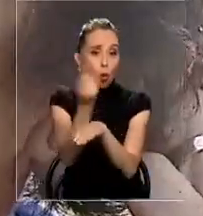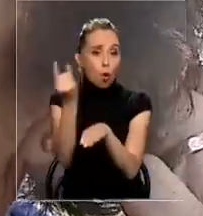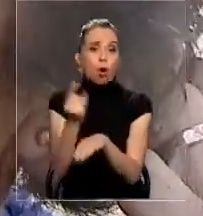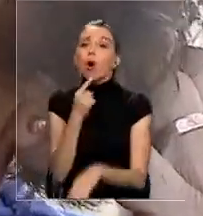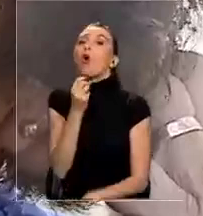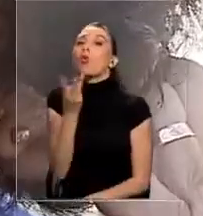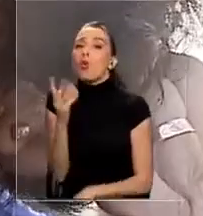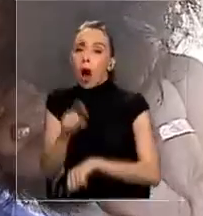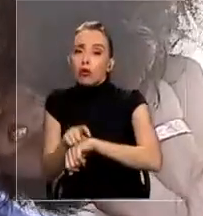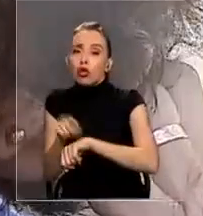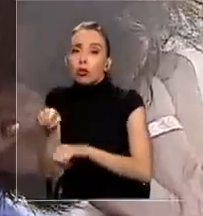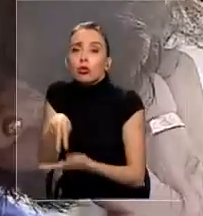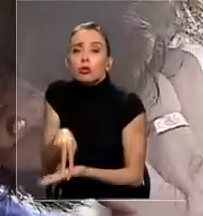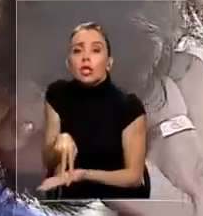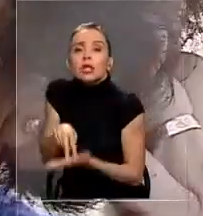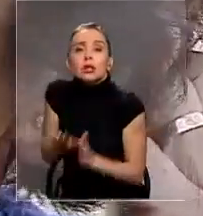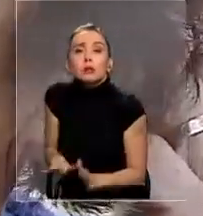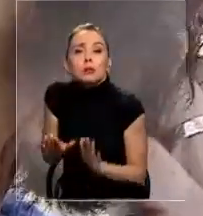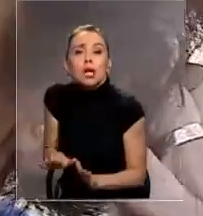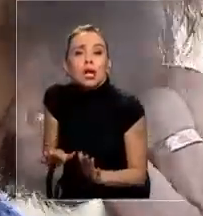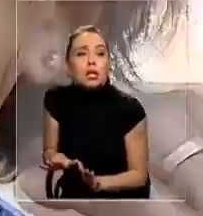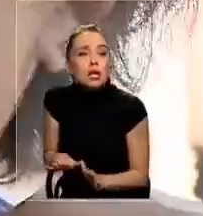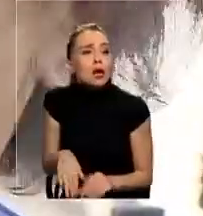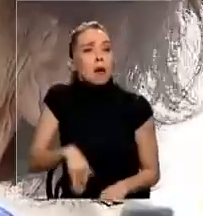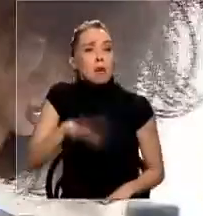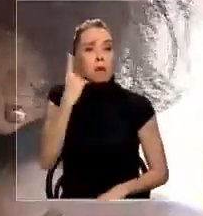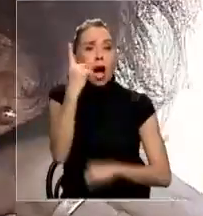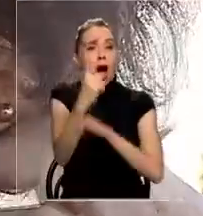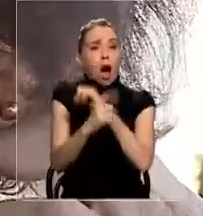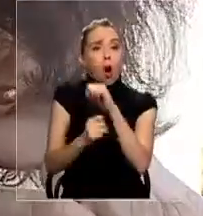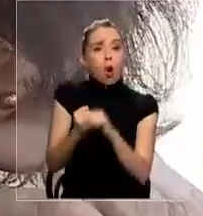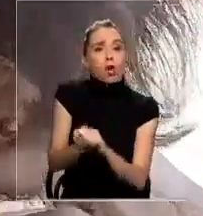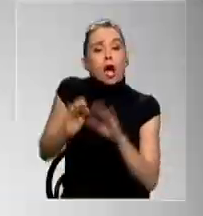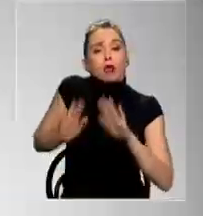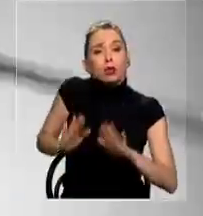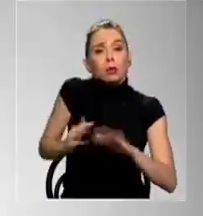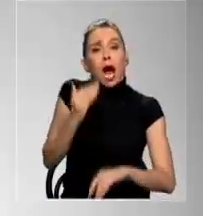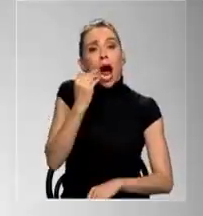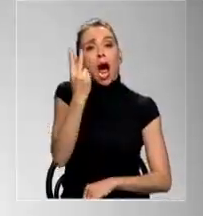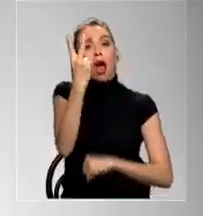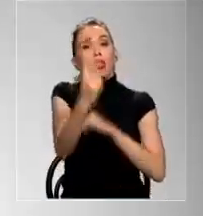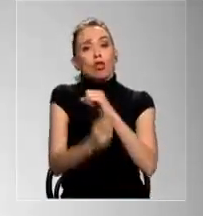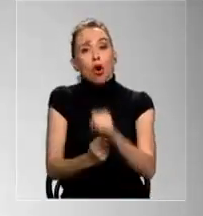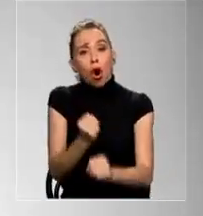¿Y cuánto tiempo lleva esperando? Ay, más de un año, van a ser para los 2 años ya.